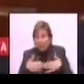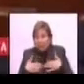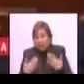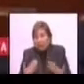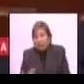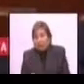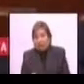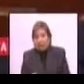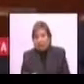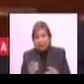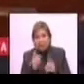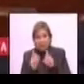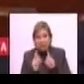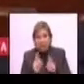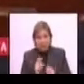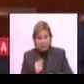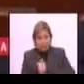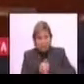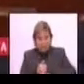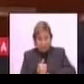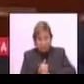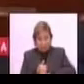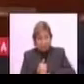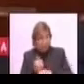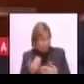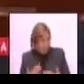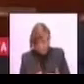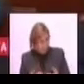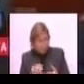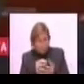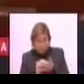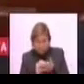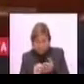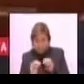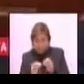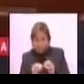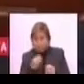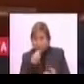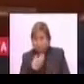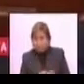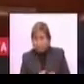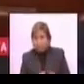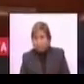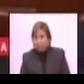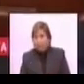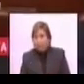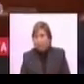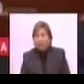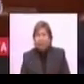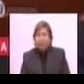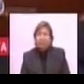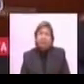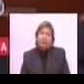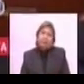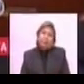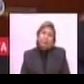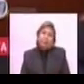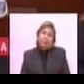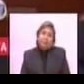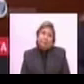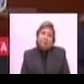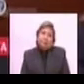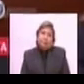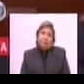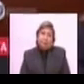esto, ni consultar a los asesores para que puedan redactar bien un oficio. Entonces aquí dicen